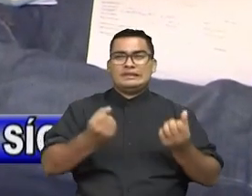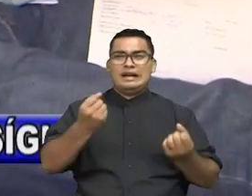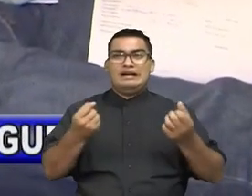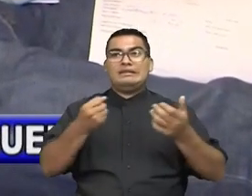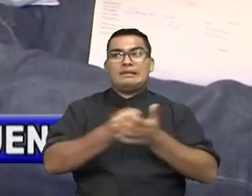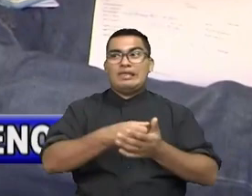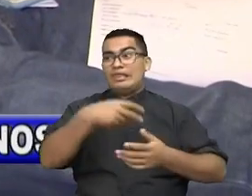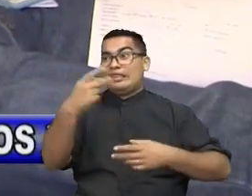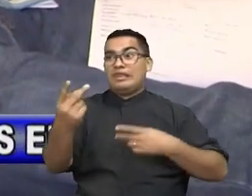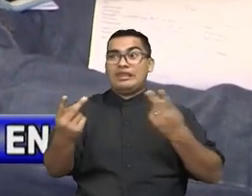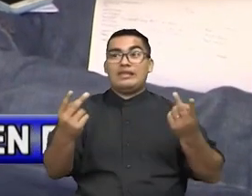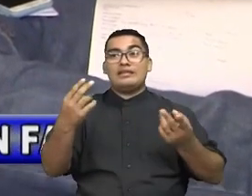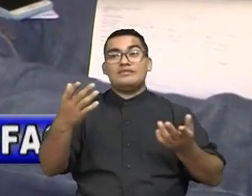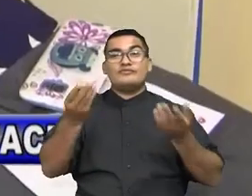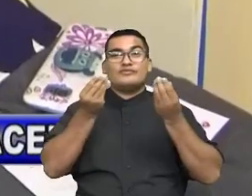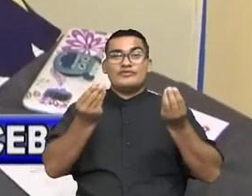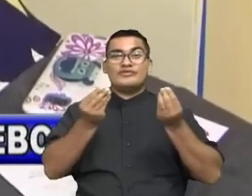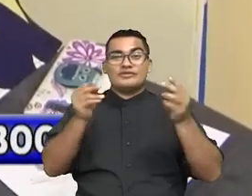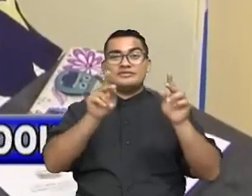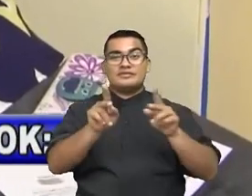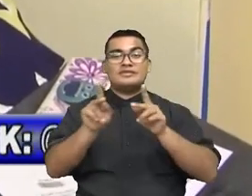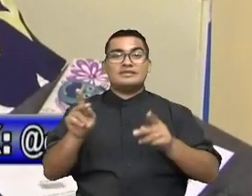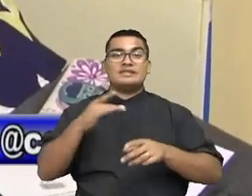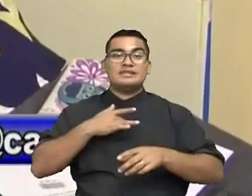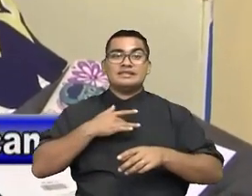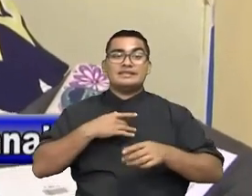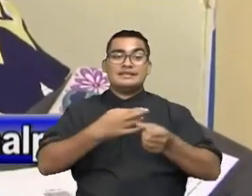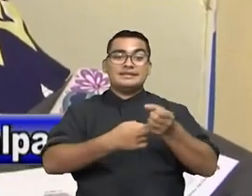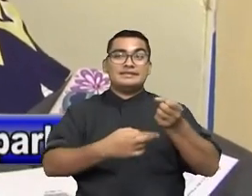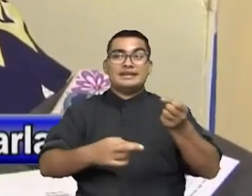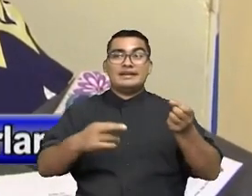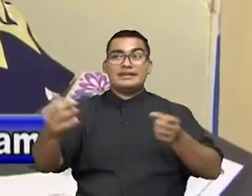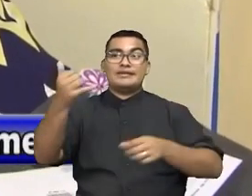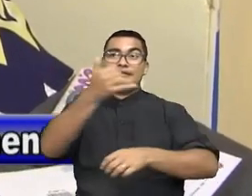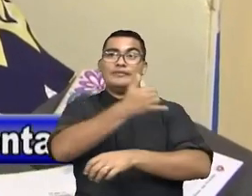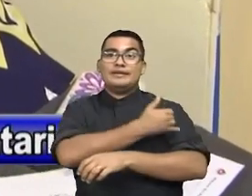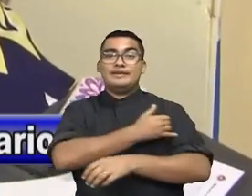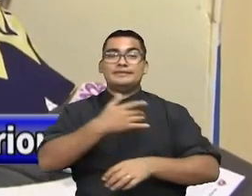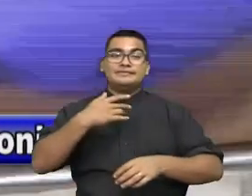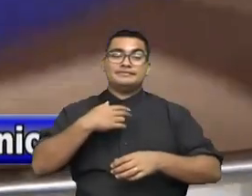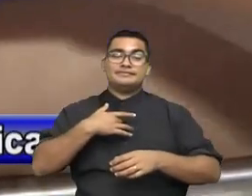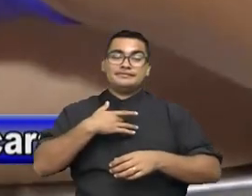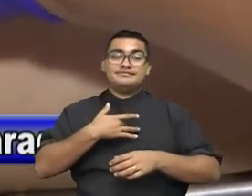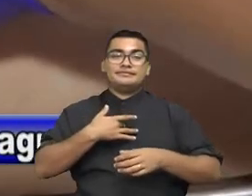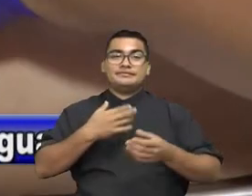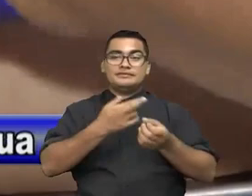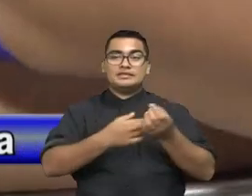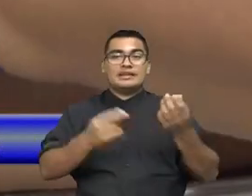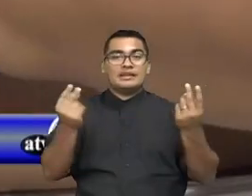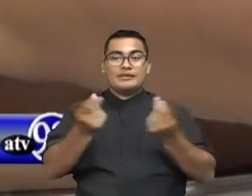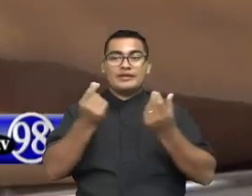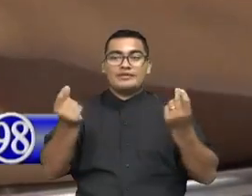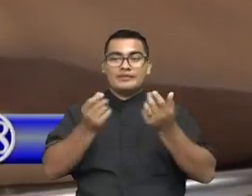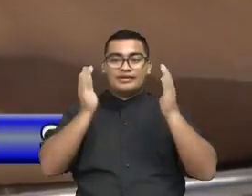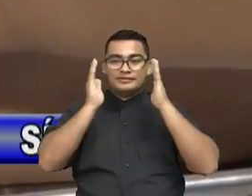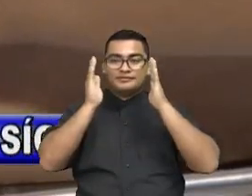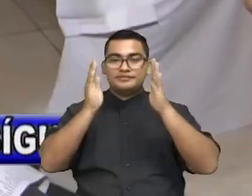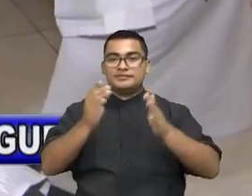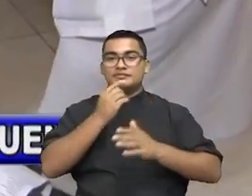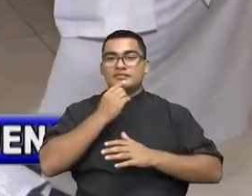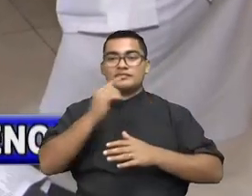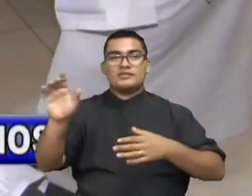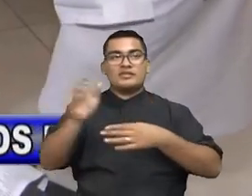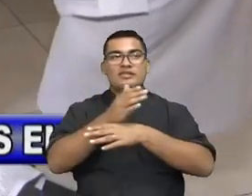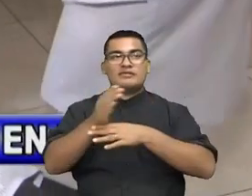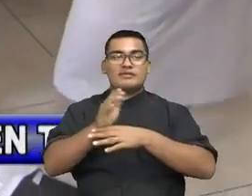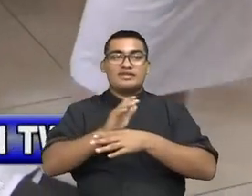lesionadas van en aumento, por lo que los hospitales del país necesitan de la sangre para atender estas emergencias, así como otro tipo